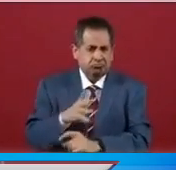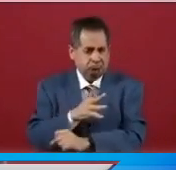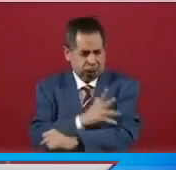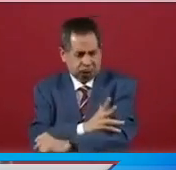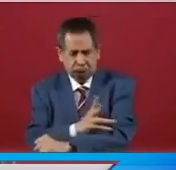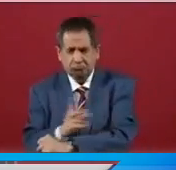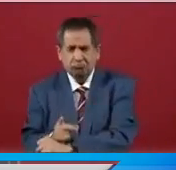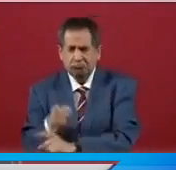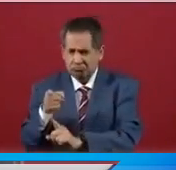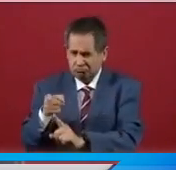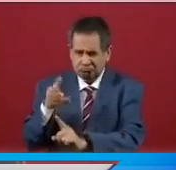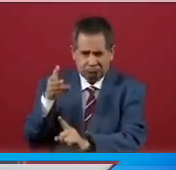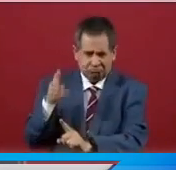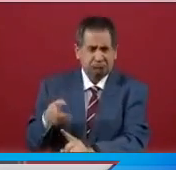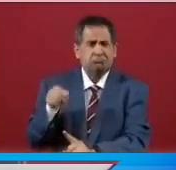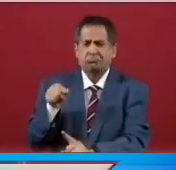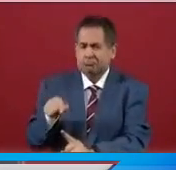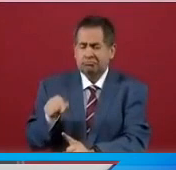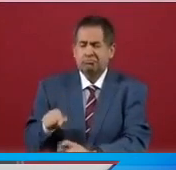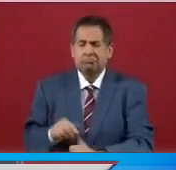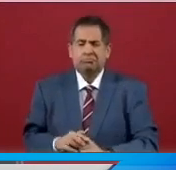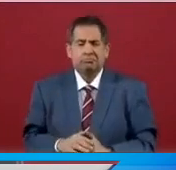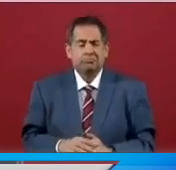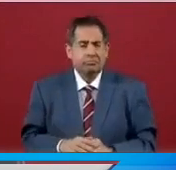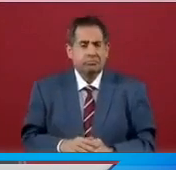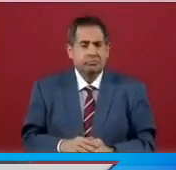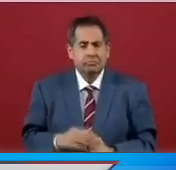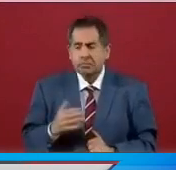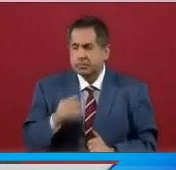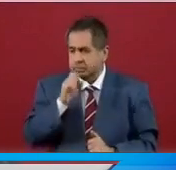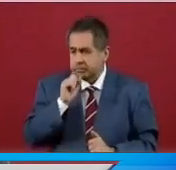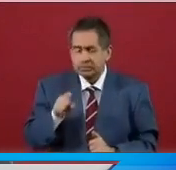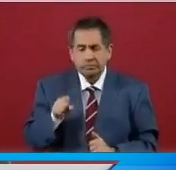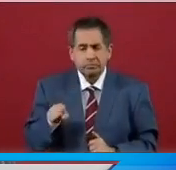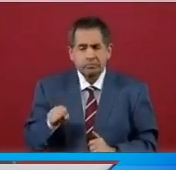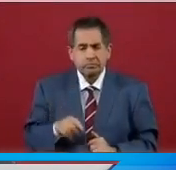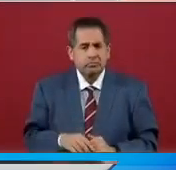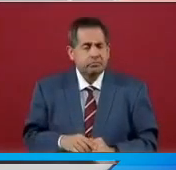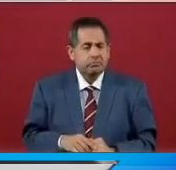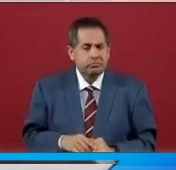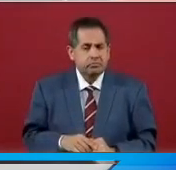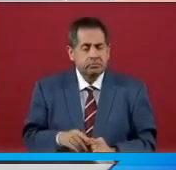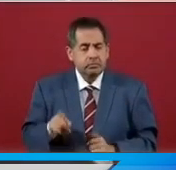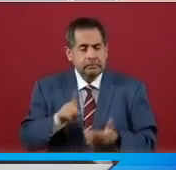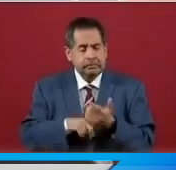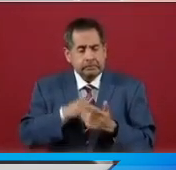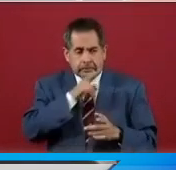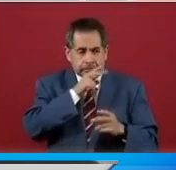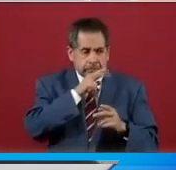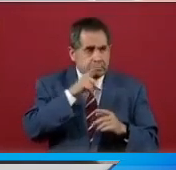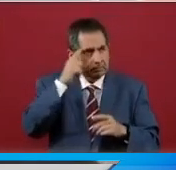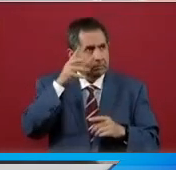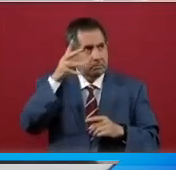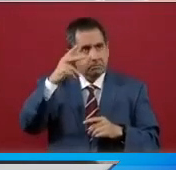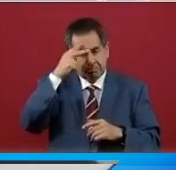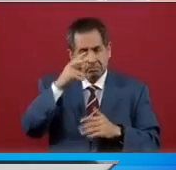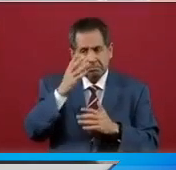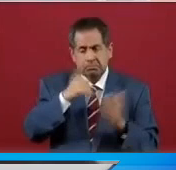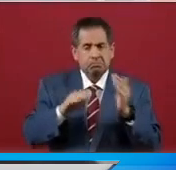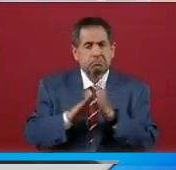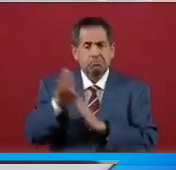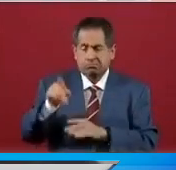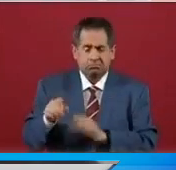primero, ayudar para que en el sexenio salgan de la pobreza extrema los mexicanos. El segundo, colaborar junto con el gobierno para obtener un crecimiento